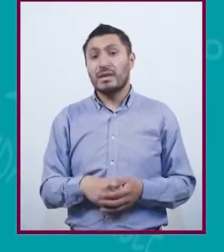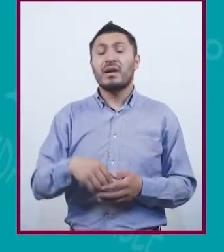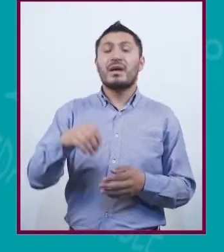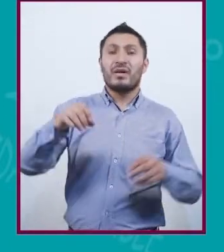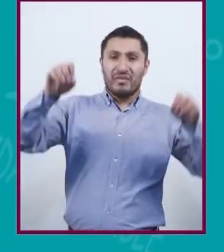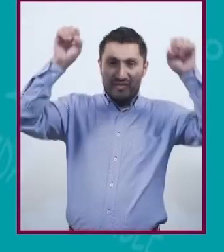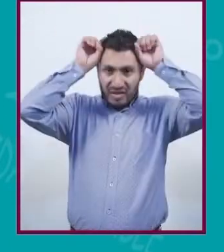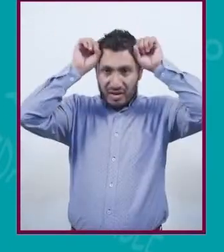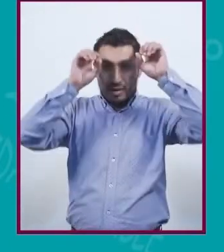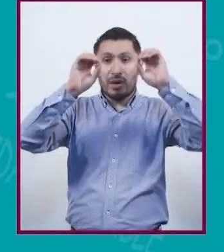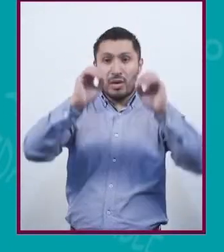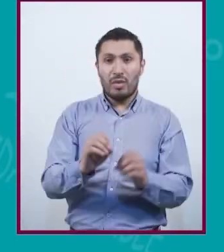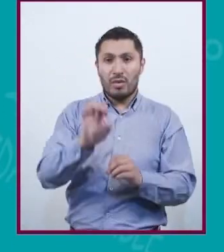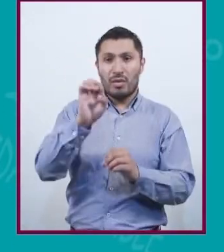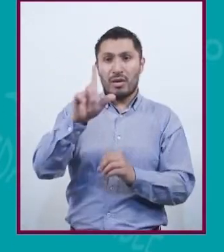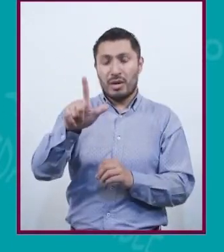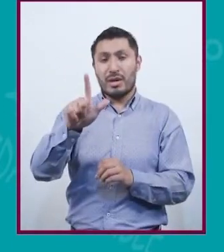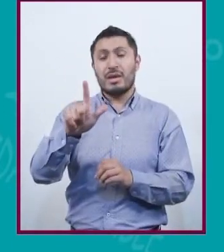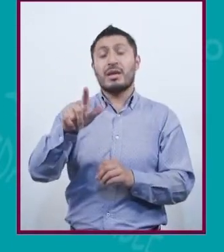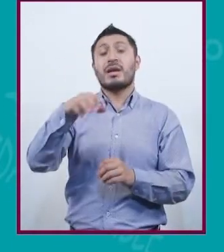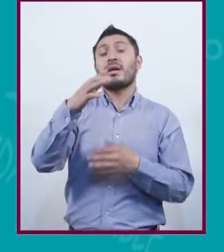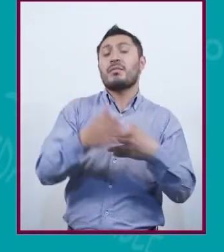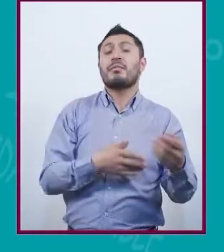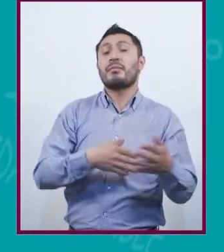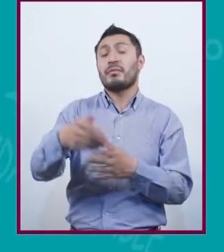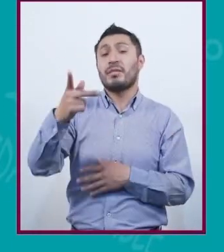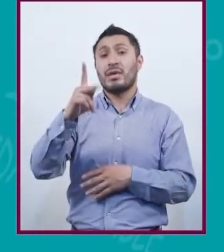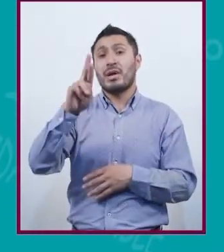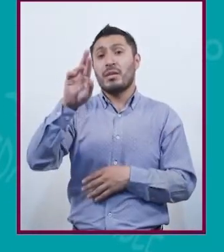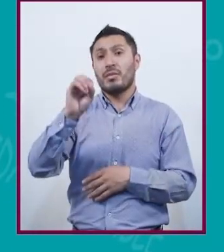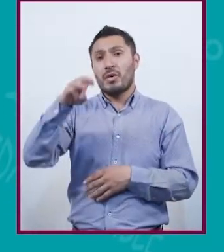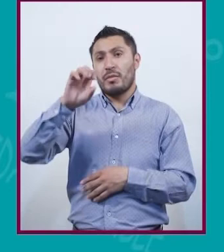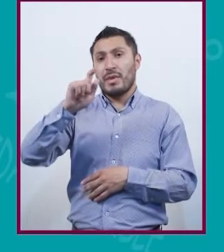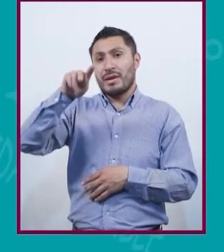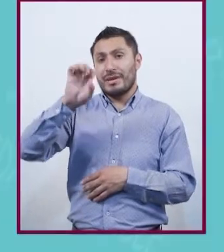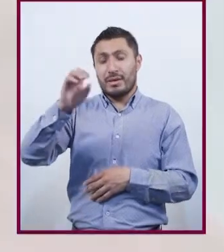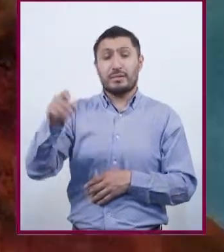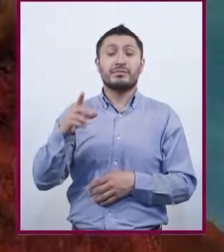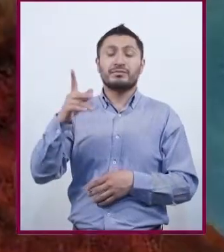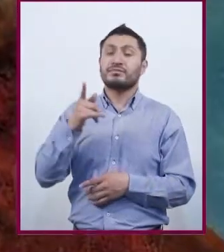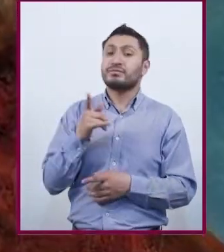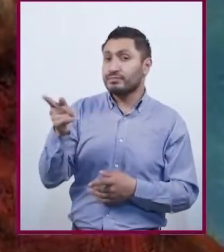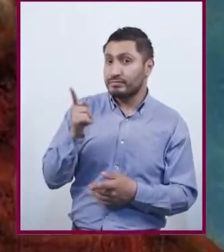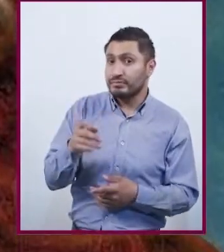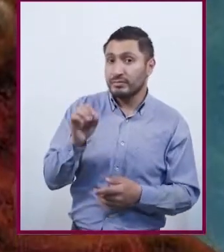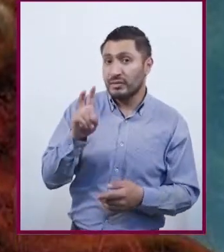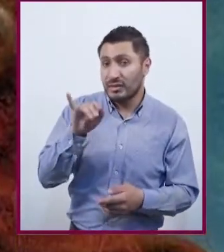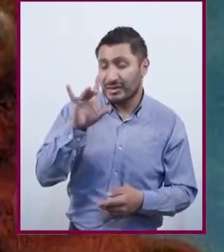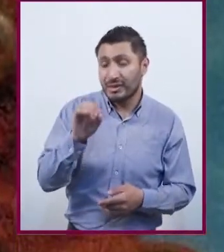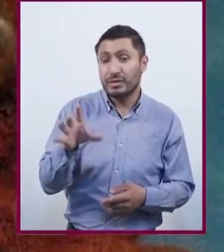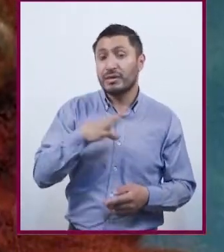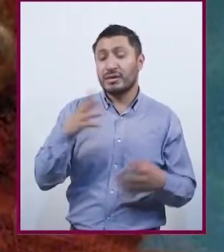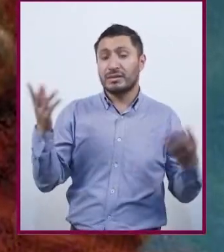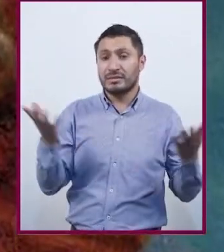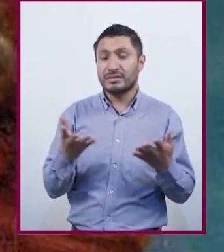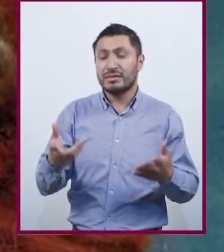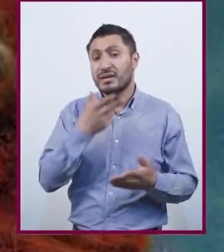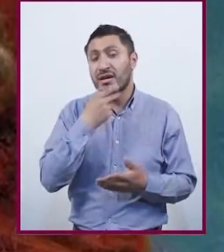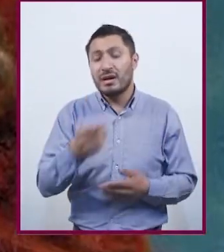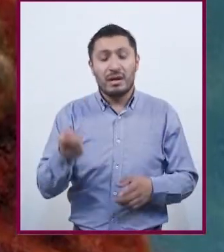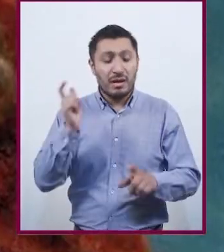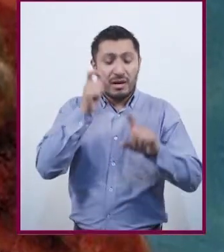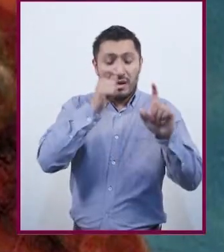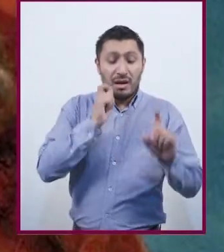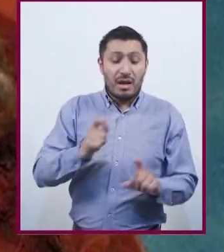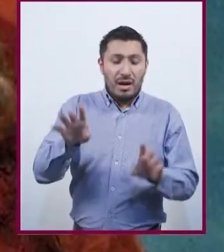nombre completo de la novela de Shelley es Frankenstein o el moderno Prometeo. Prometeo, según el poeta Ovidio, se